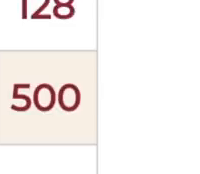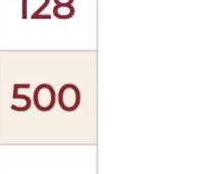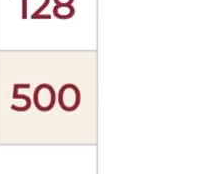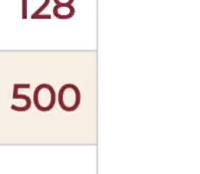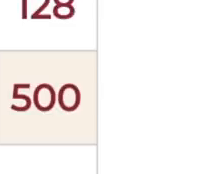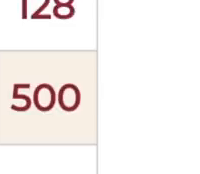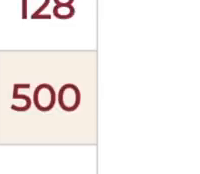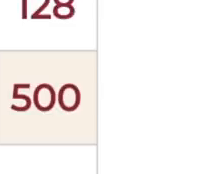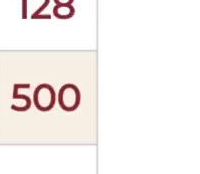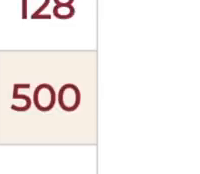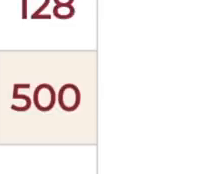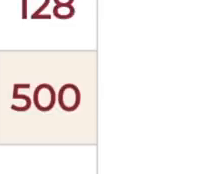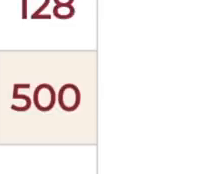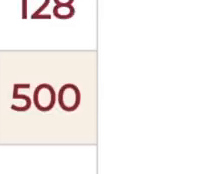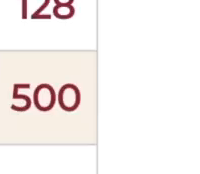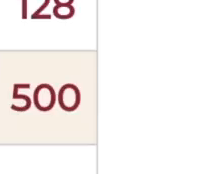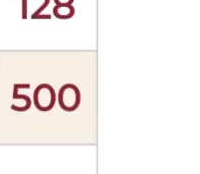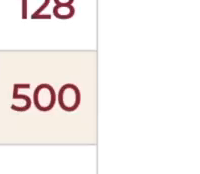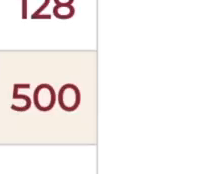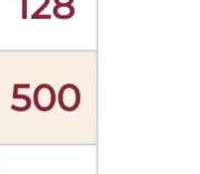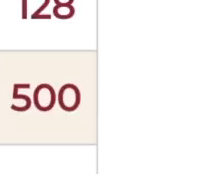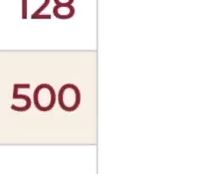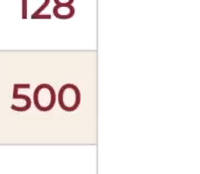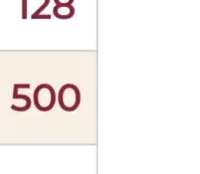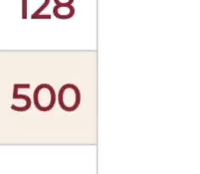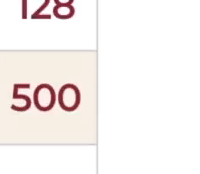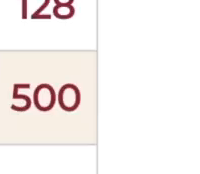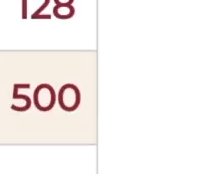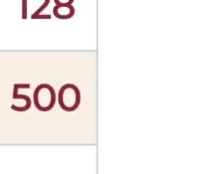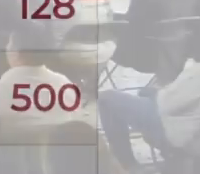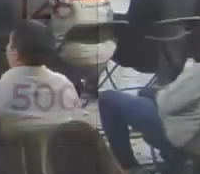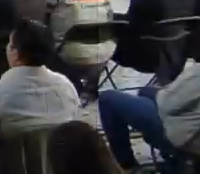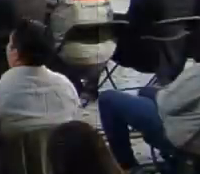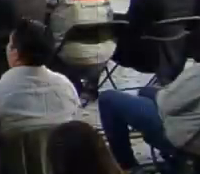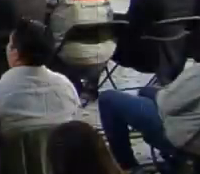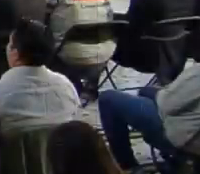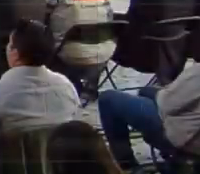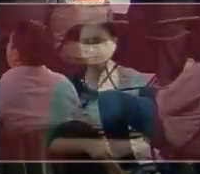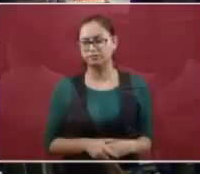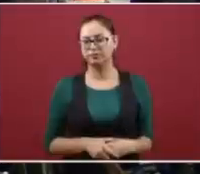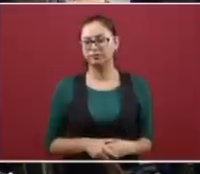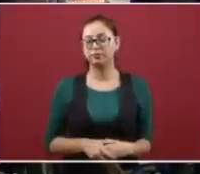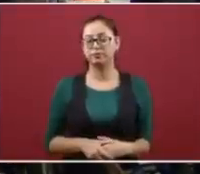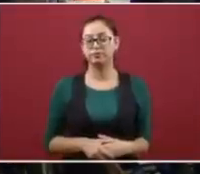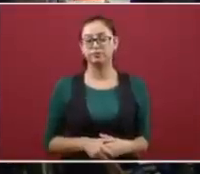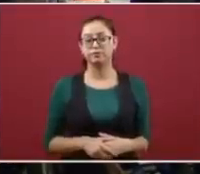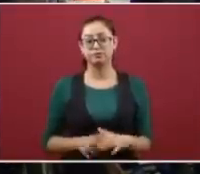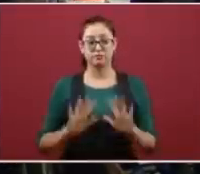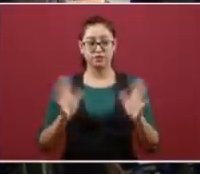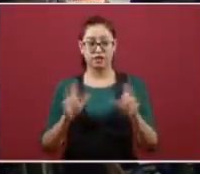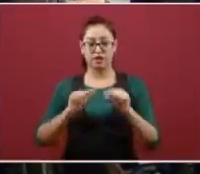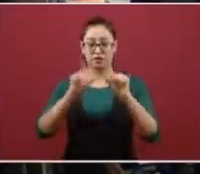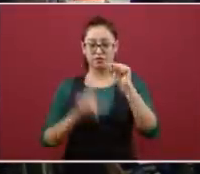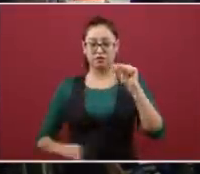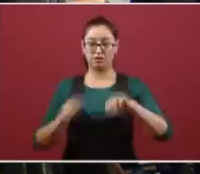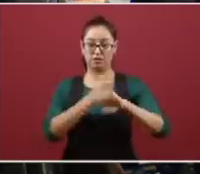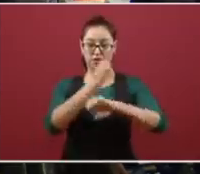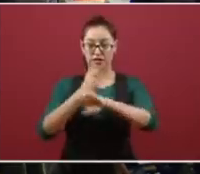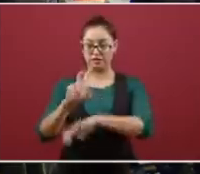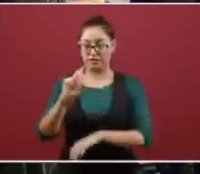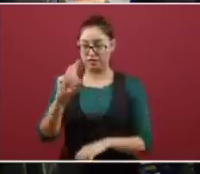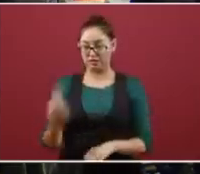yucatán se va a hacer la correspondiente declaratoria de reforma constitucional